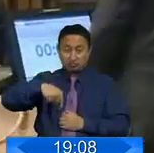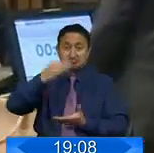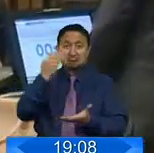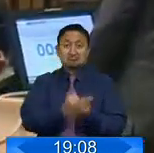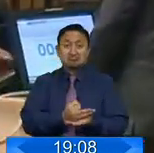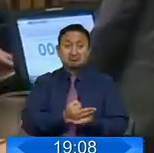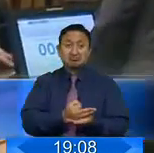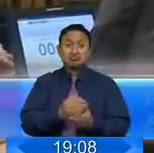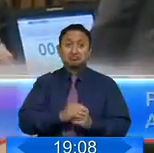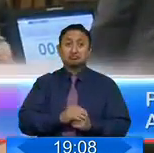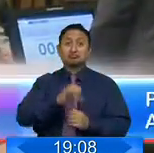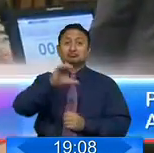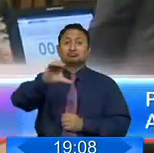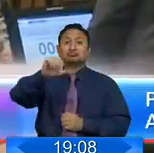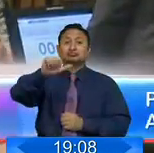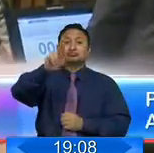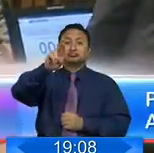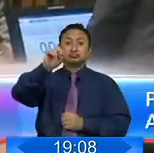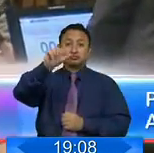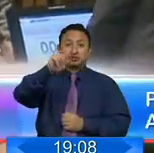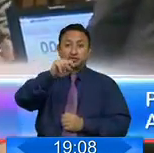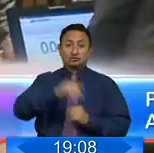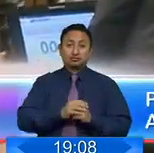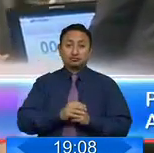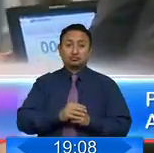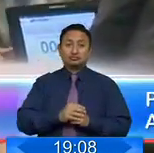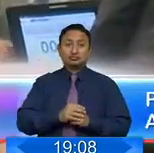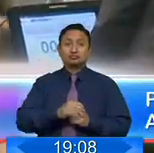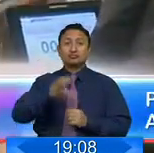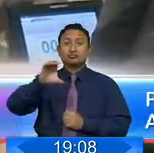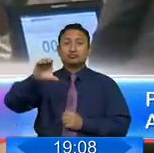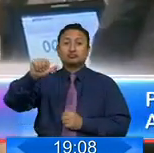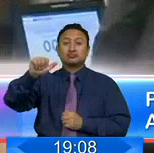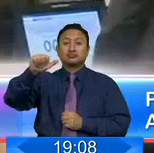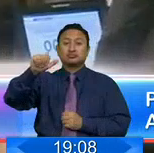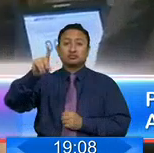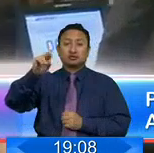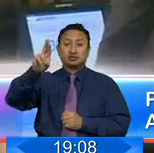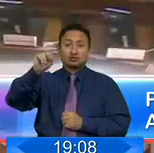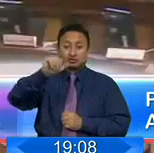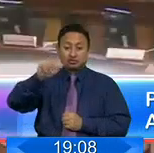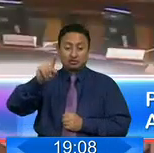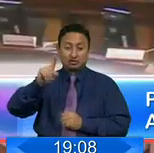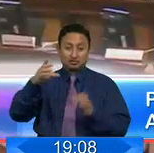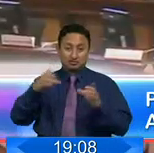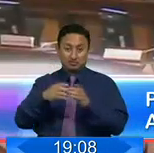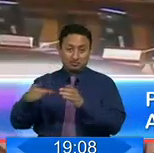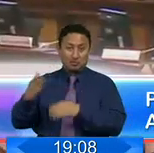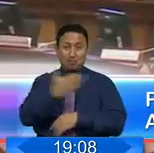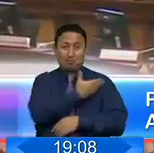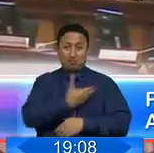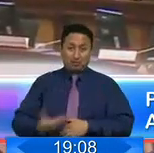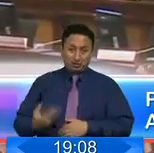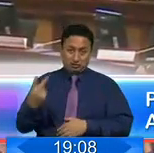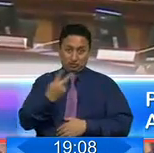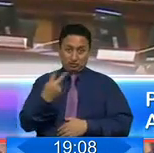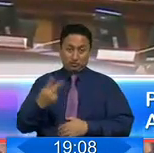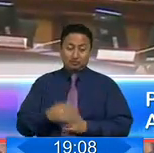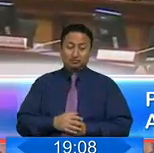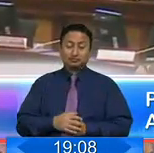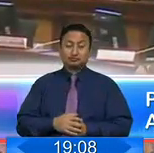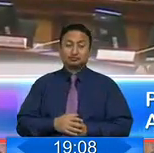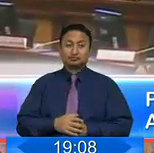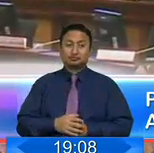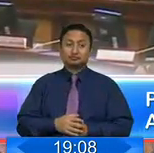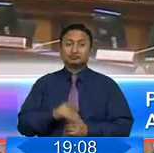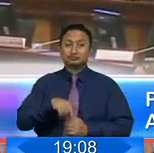José Carrión, Héctor Yepes y Jimmy Candel, respectivamente presidentes de las Comisiones de Derechos de los Trabajadores, Gobiernos Autónomos Descentralizados y Educación,